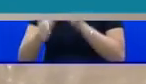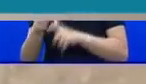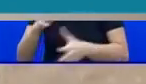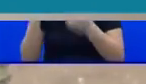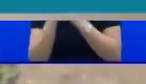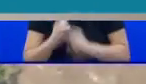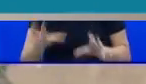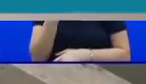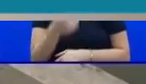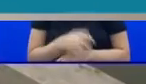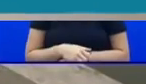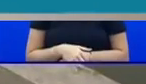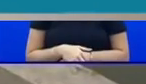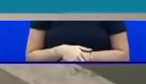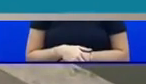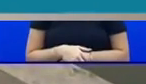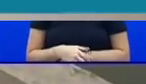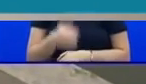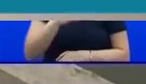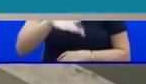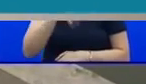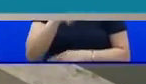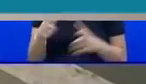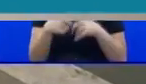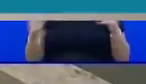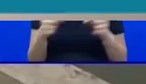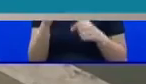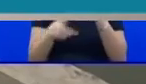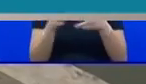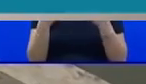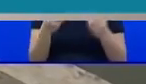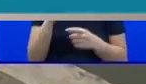urbano, todo allí compacto, todo...